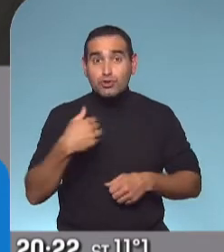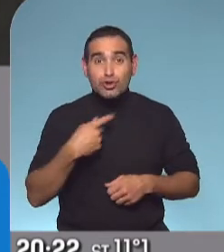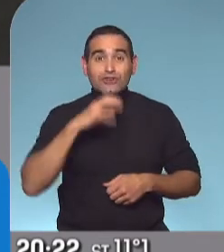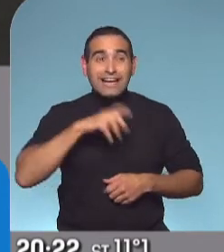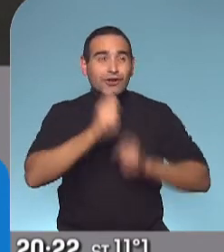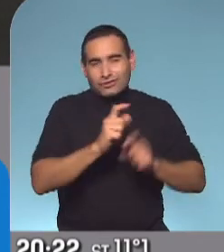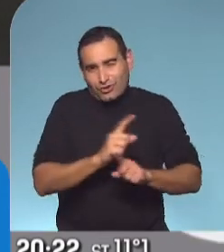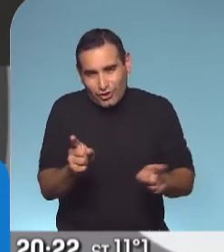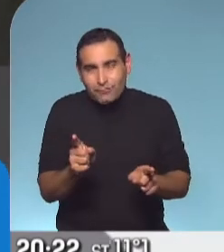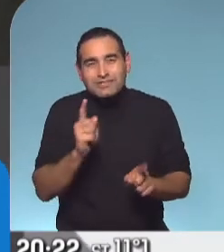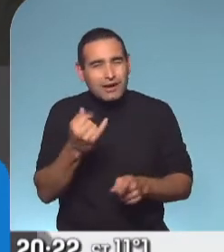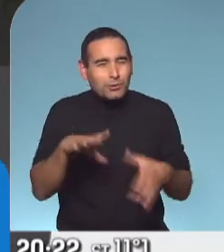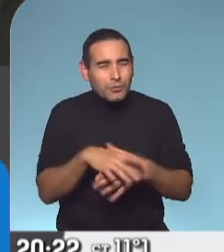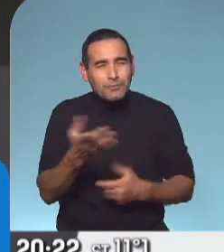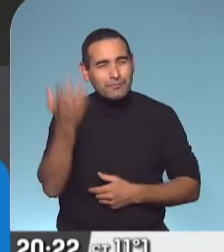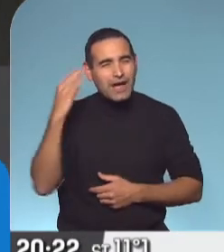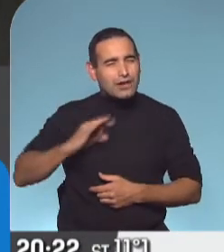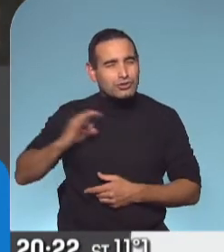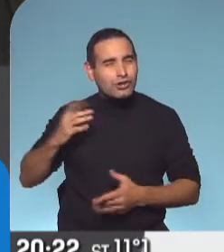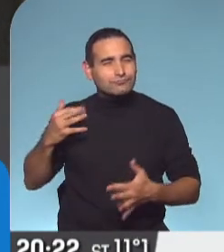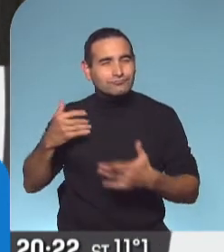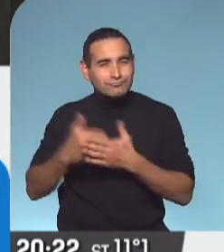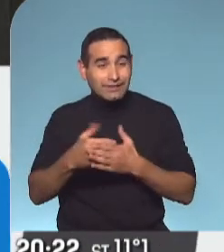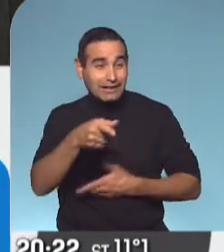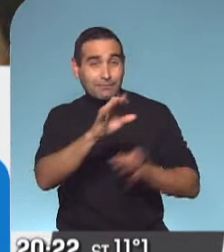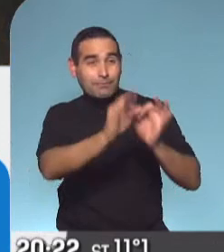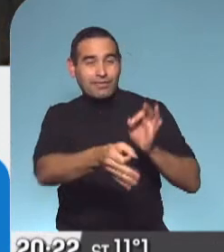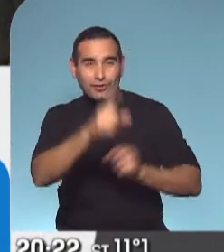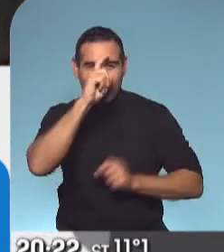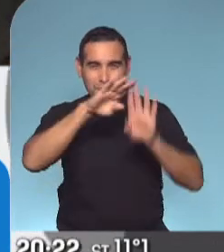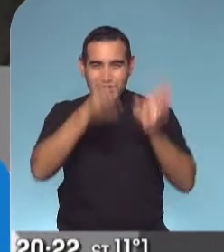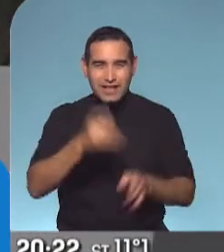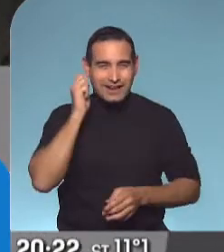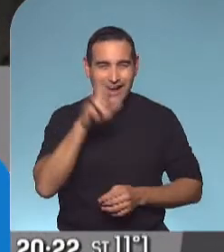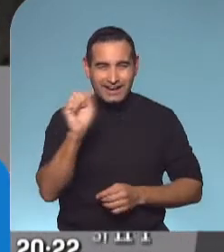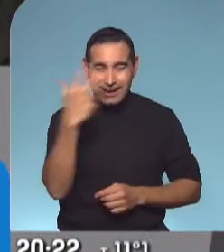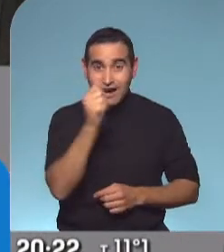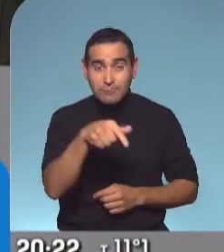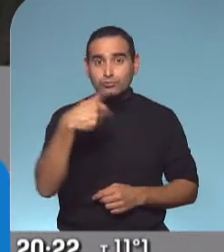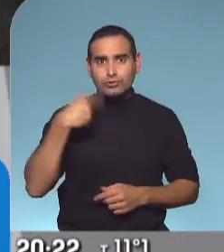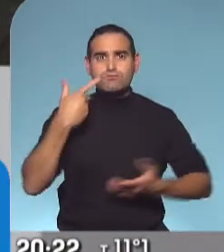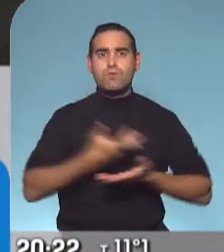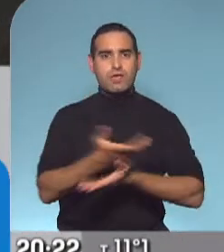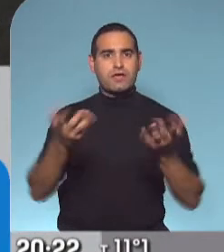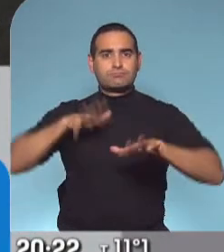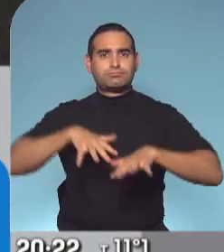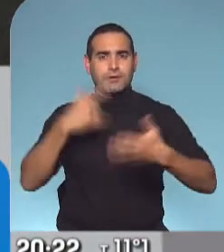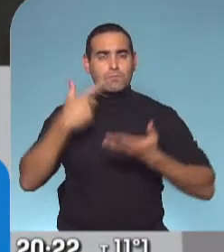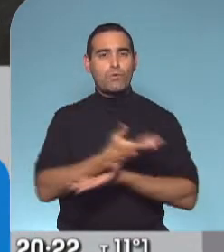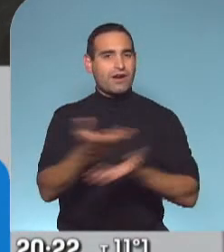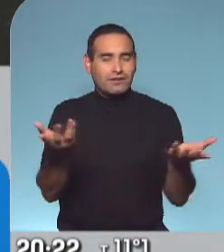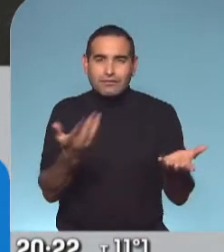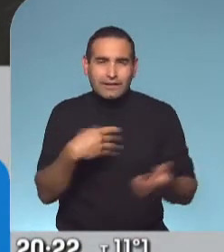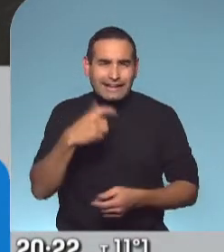Nosotros hace unos años, justamente, estábamos cerca del Garrahan, hicimos un acto de visibilidad para que vean lo absurdo que